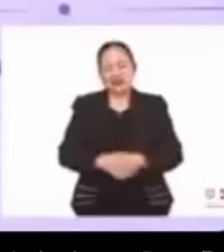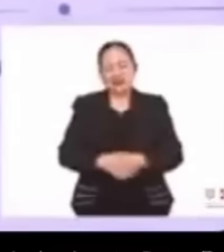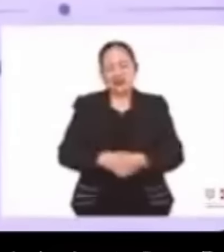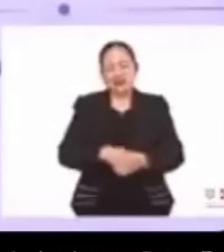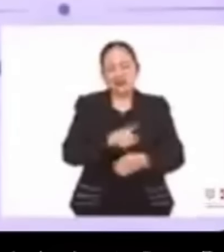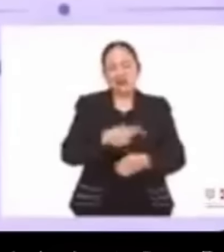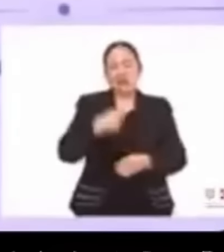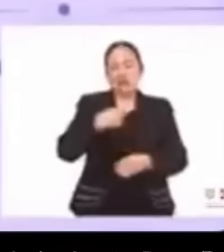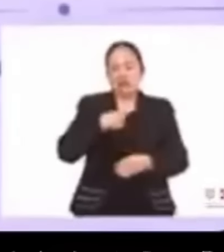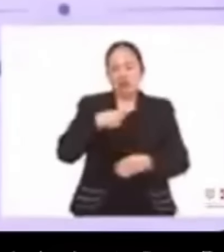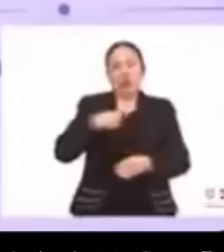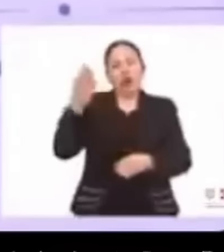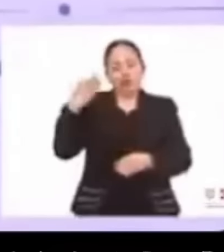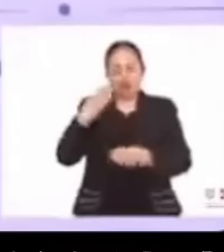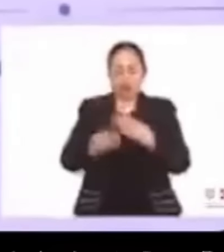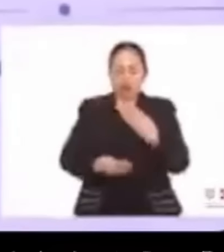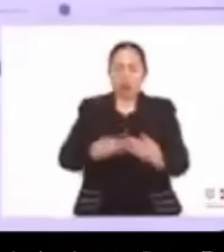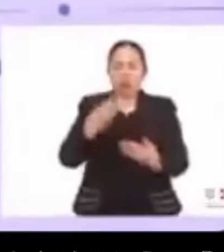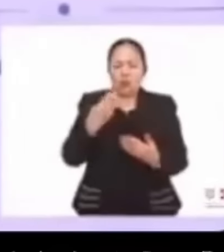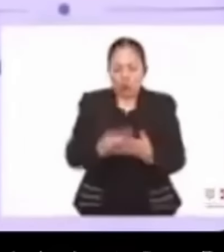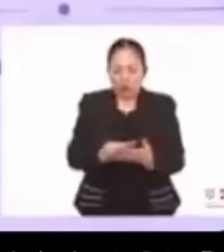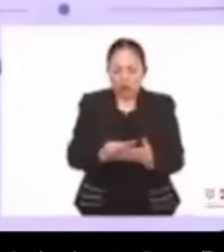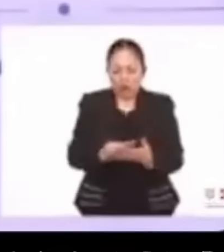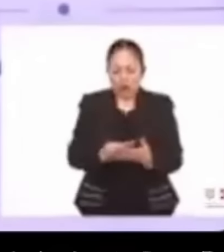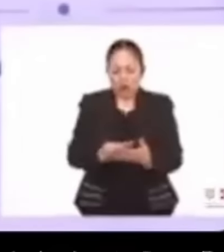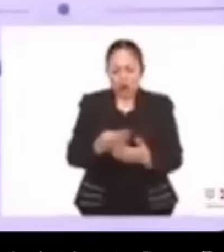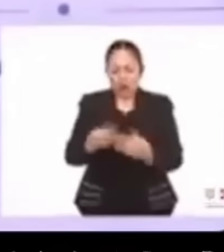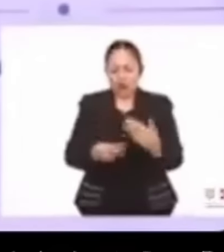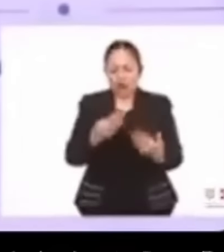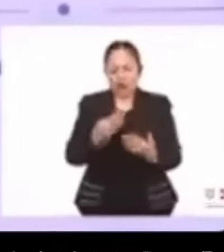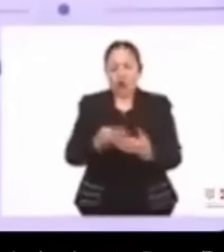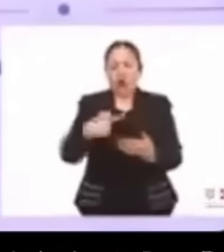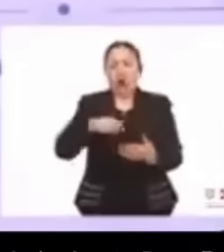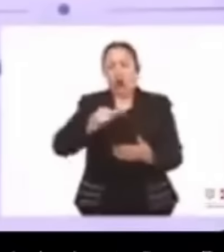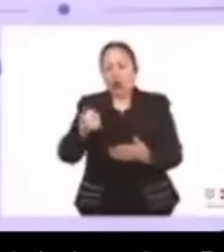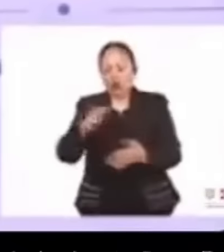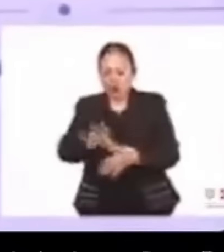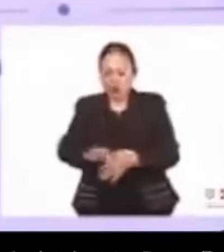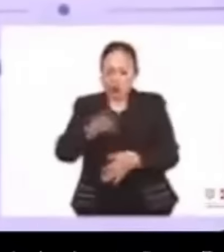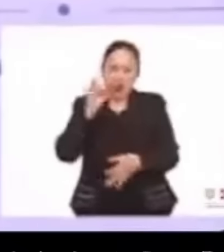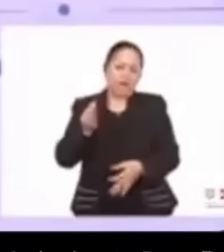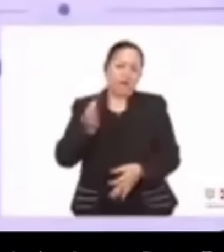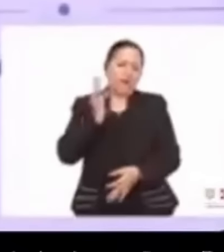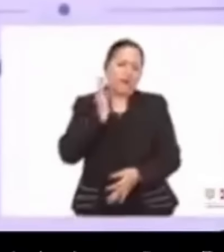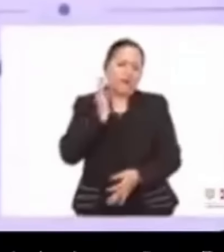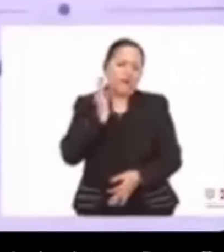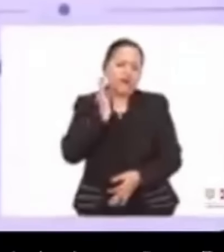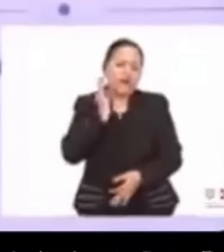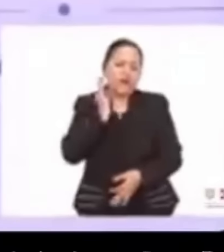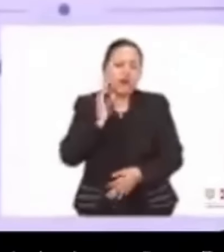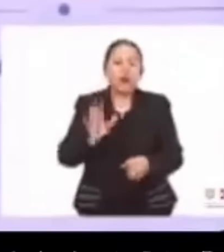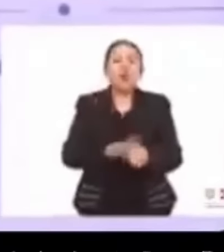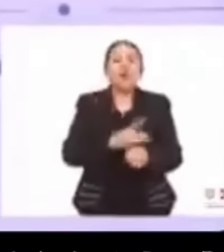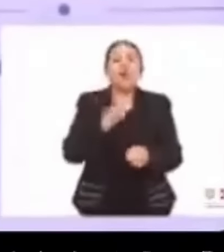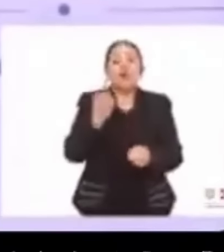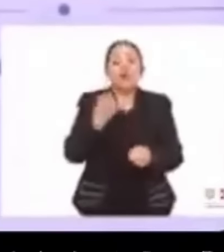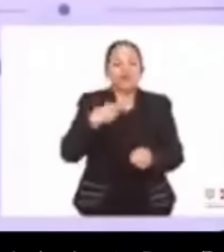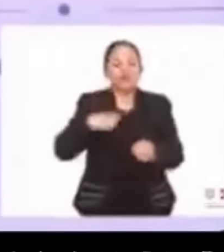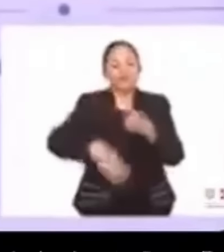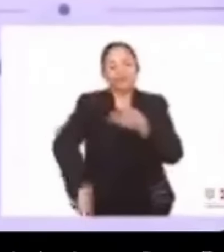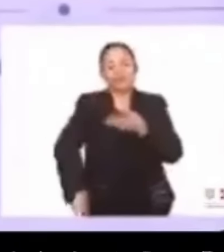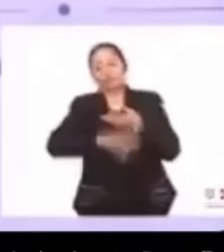Me sometí a un proceso de ratificación con conocimiento que existía un veto en contra